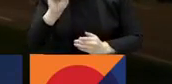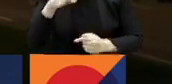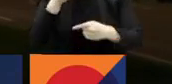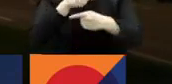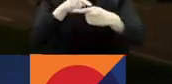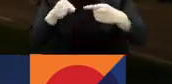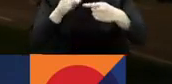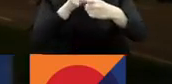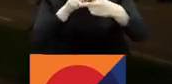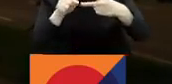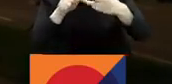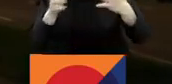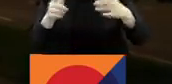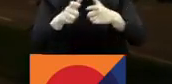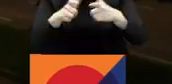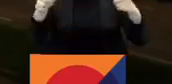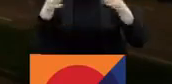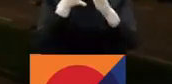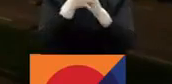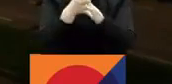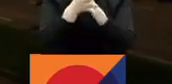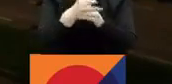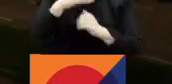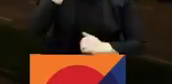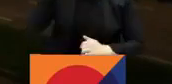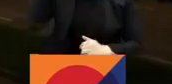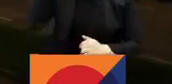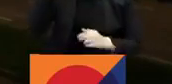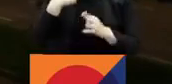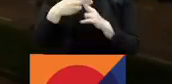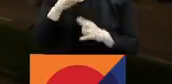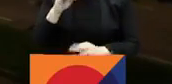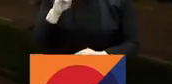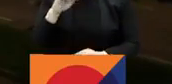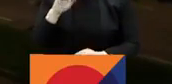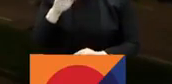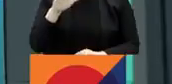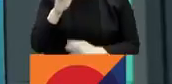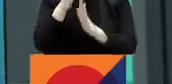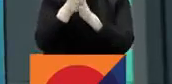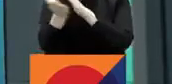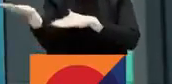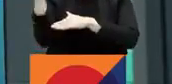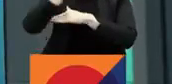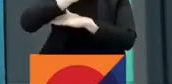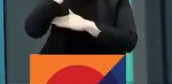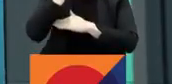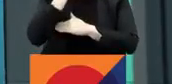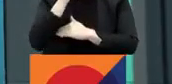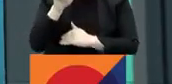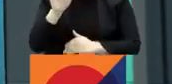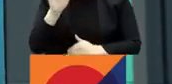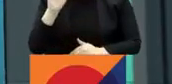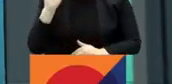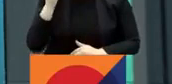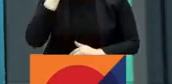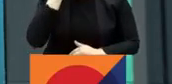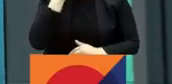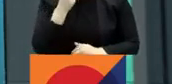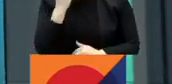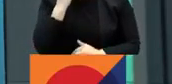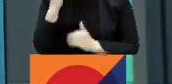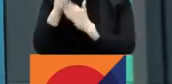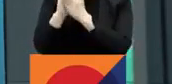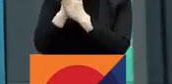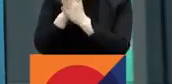información desde la capital antioqueña. Daniel Cañas, RTVC Noticias, Conectados 24/7. Daniel, muchas gracias por la información. Y